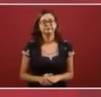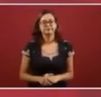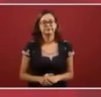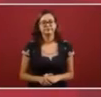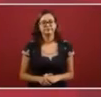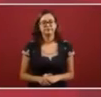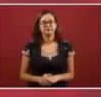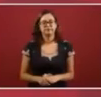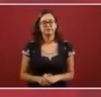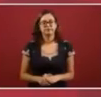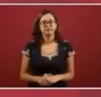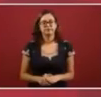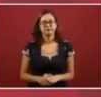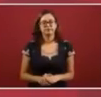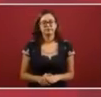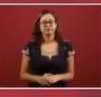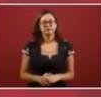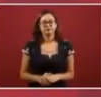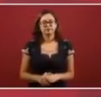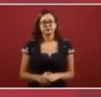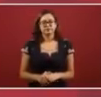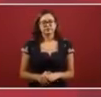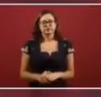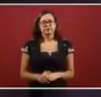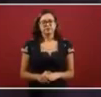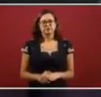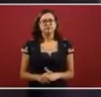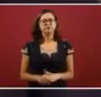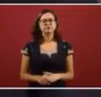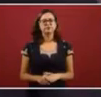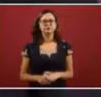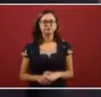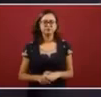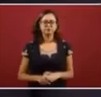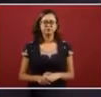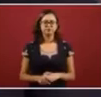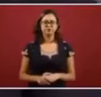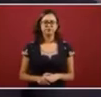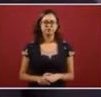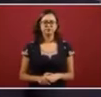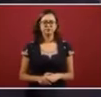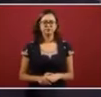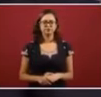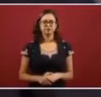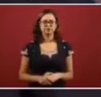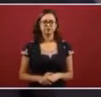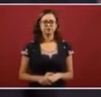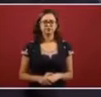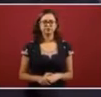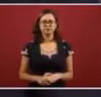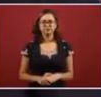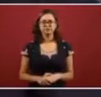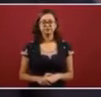Hay un relato que muestra quién